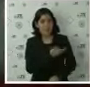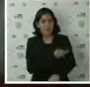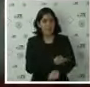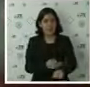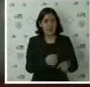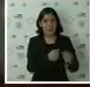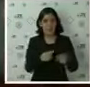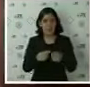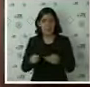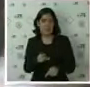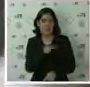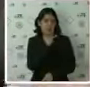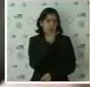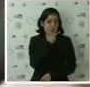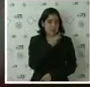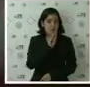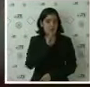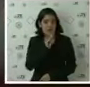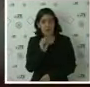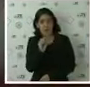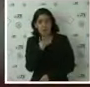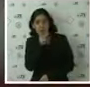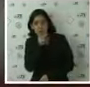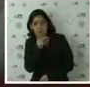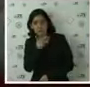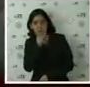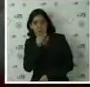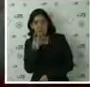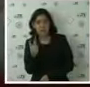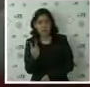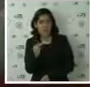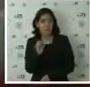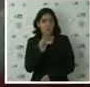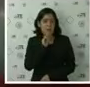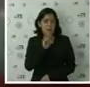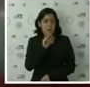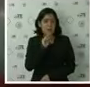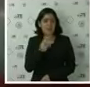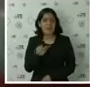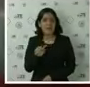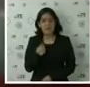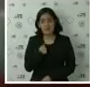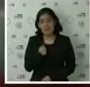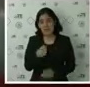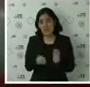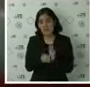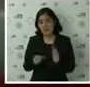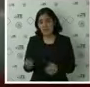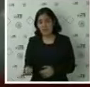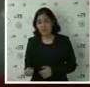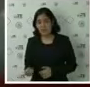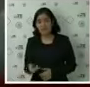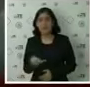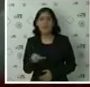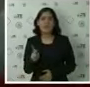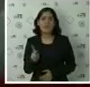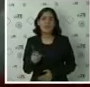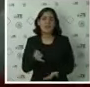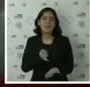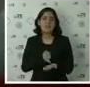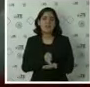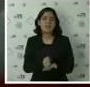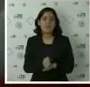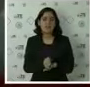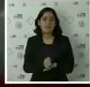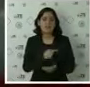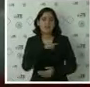mamá, papá, papá, yo que tengo a mi perra, ¿no? Pero ¿cómo vamos tomando decisiones? Alguien de ustedes lo mencionó muy